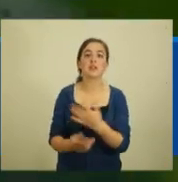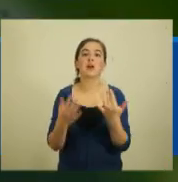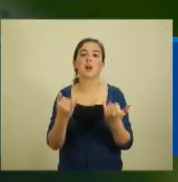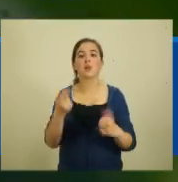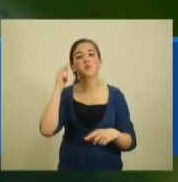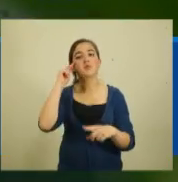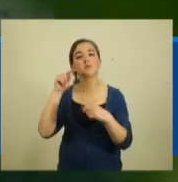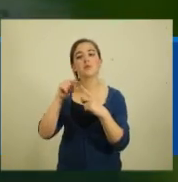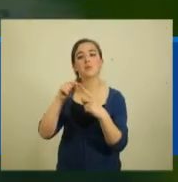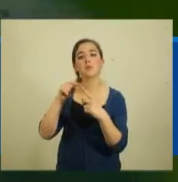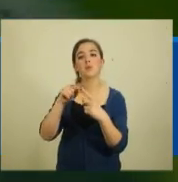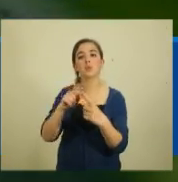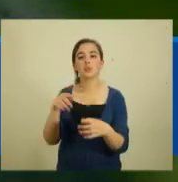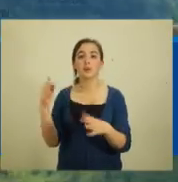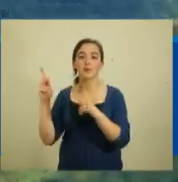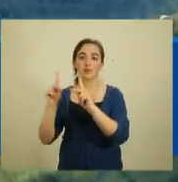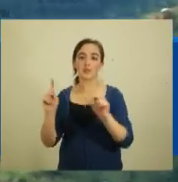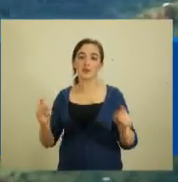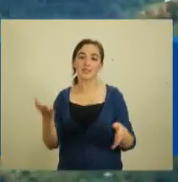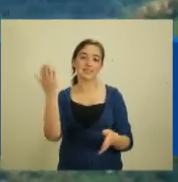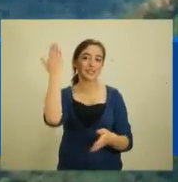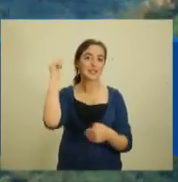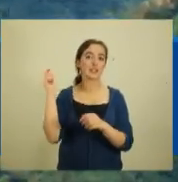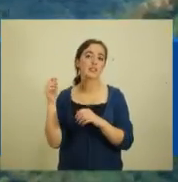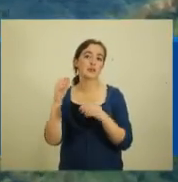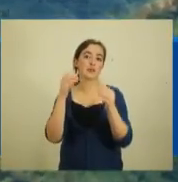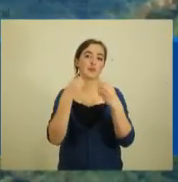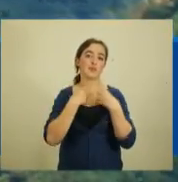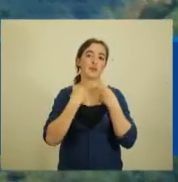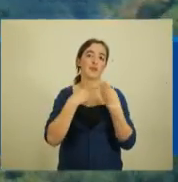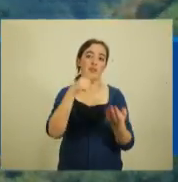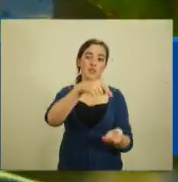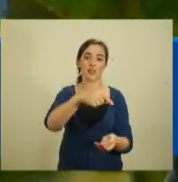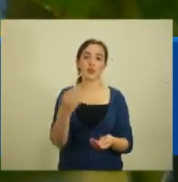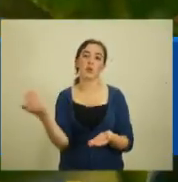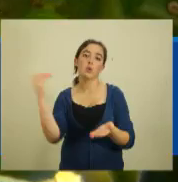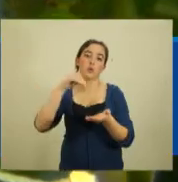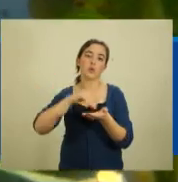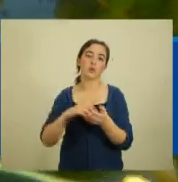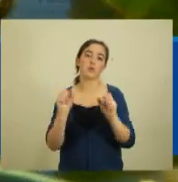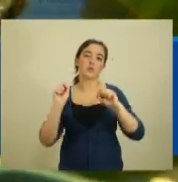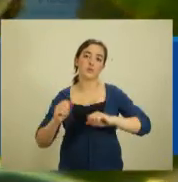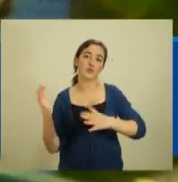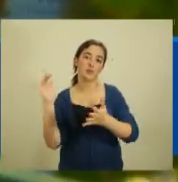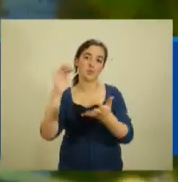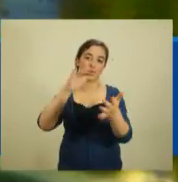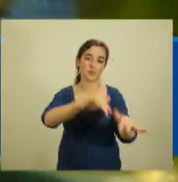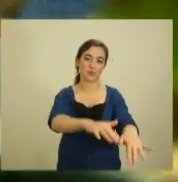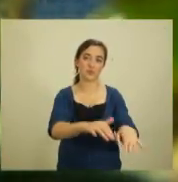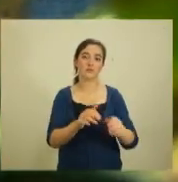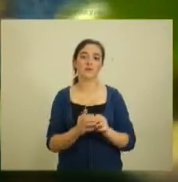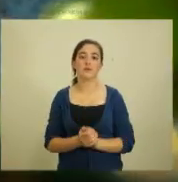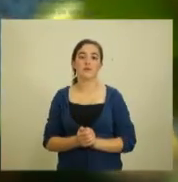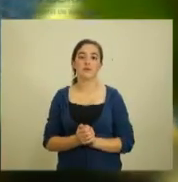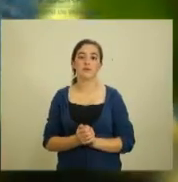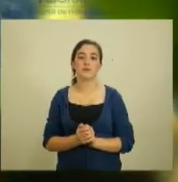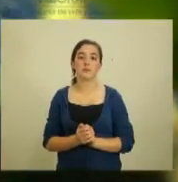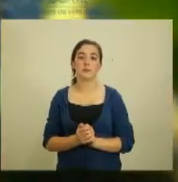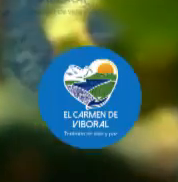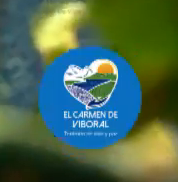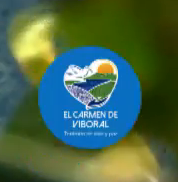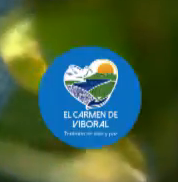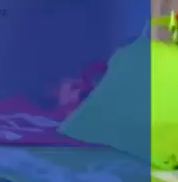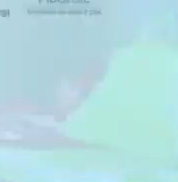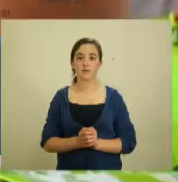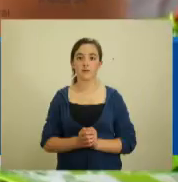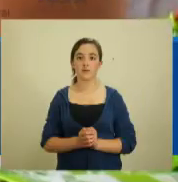Inés, Cañón del Río Santo Domingo, fue duramente golpeada por el conflicto. Sus habitantes están desarrollando actualmente un lento proceso de